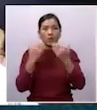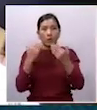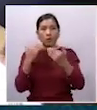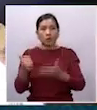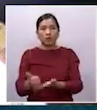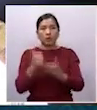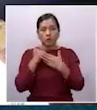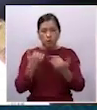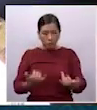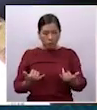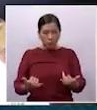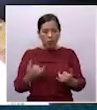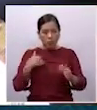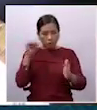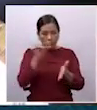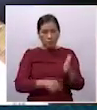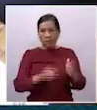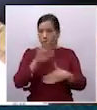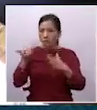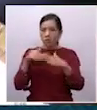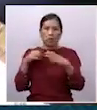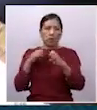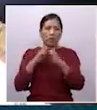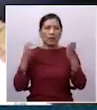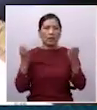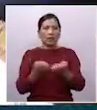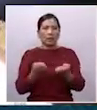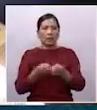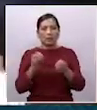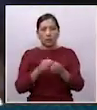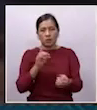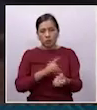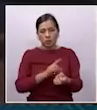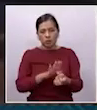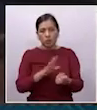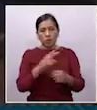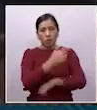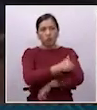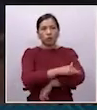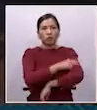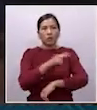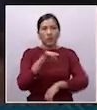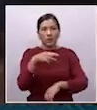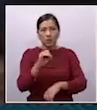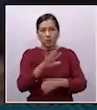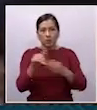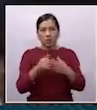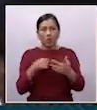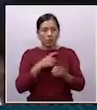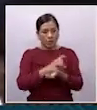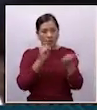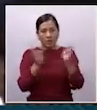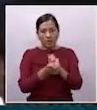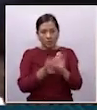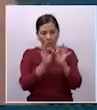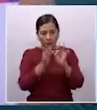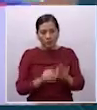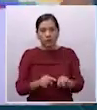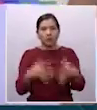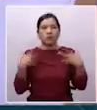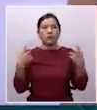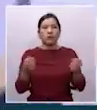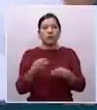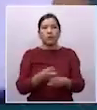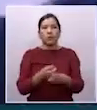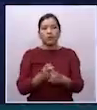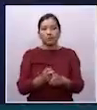hacer la cirugía con todo el equipo de ortopedia pediátrica del Hospital del Niño para poder restablecer, sanar ese hueso. La